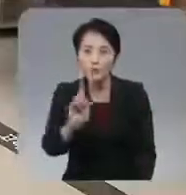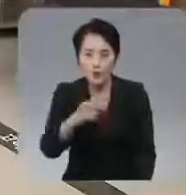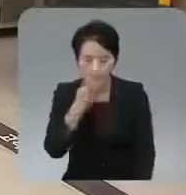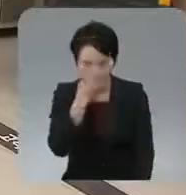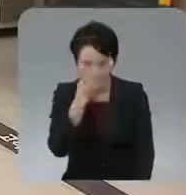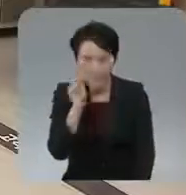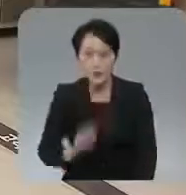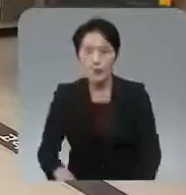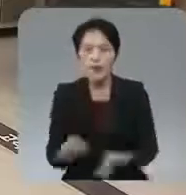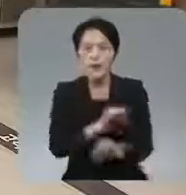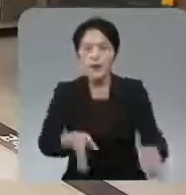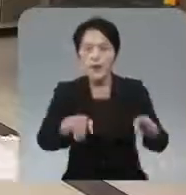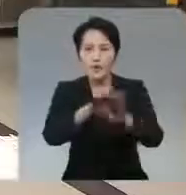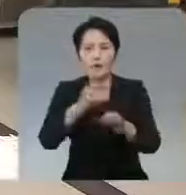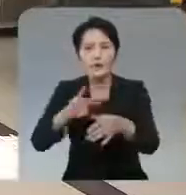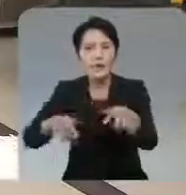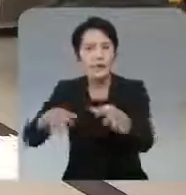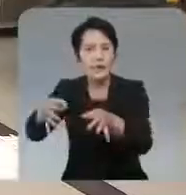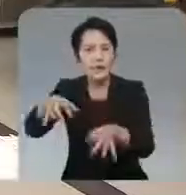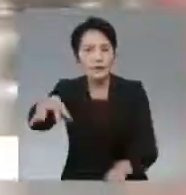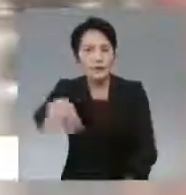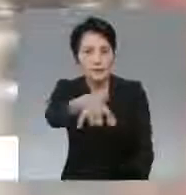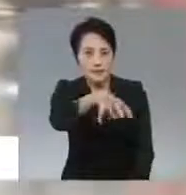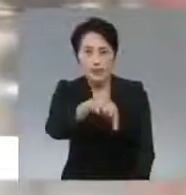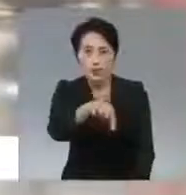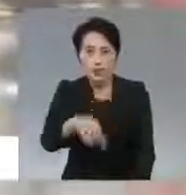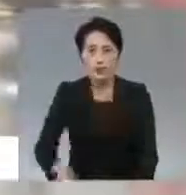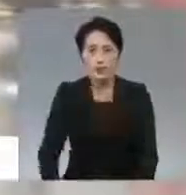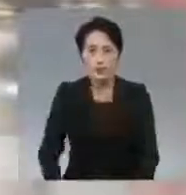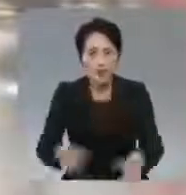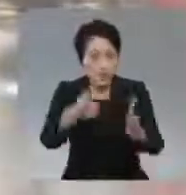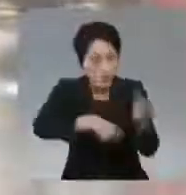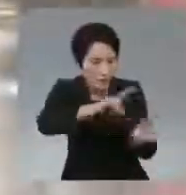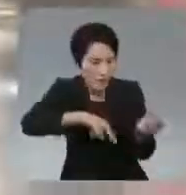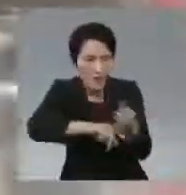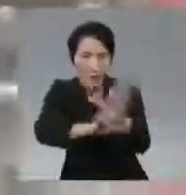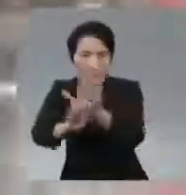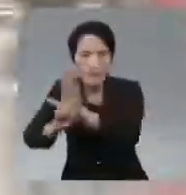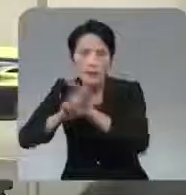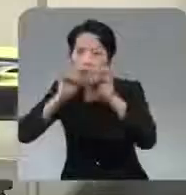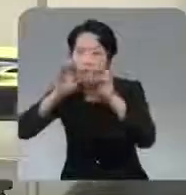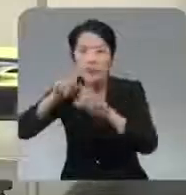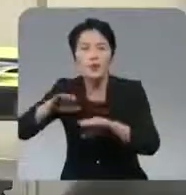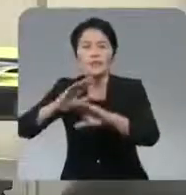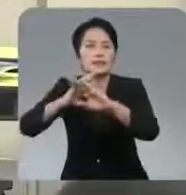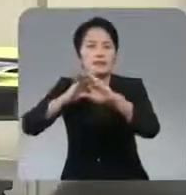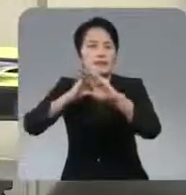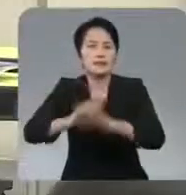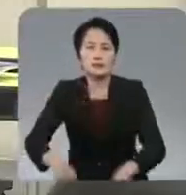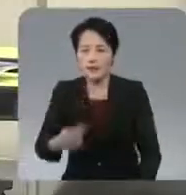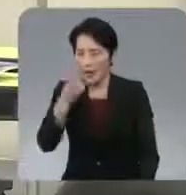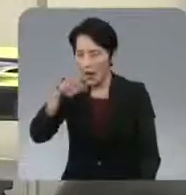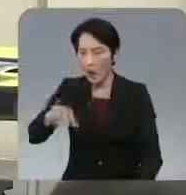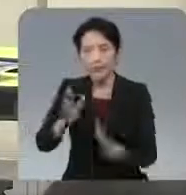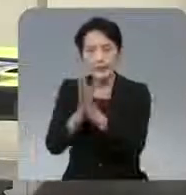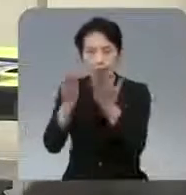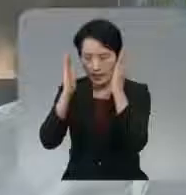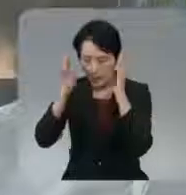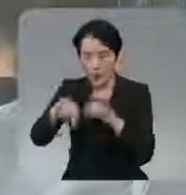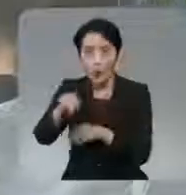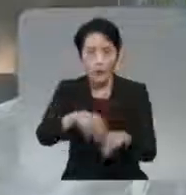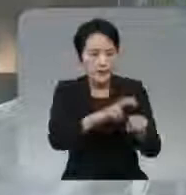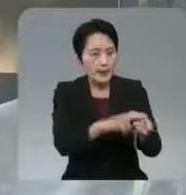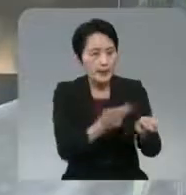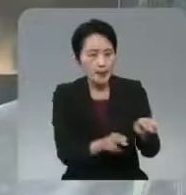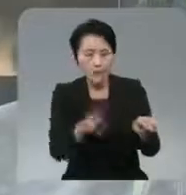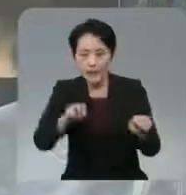sólo aquellos considerados como de alto riesgo tienen acceso prioritario a las pruebas pcr en korea dicho grupo incluye a ciudadanos